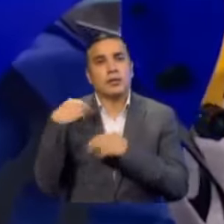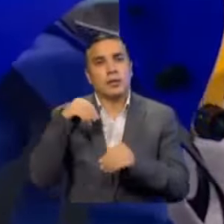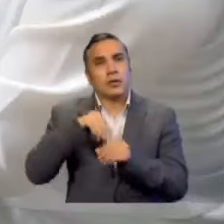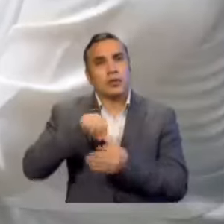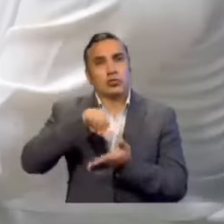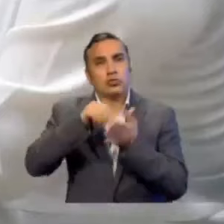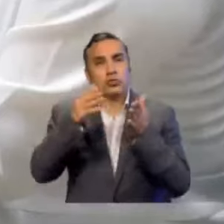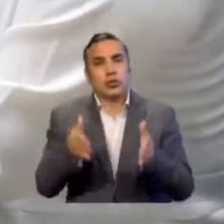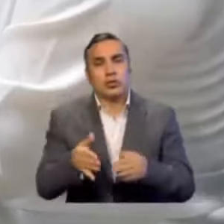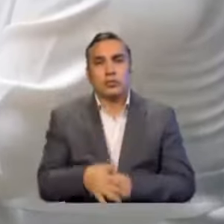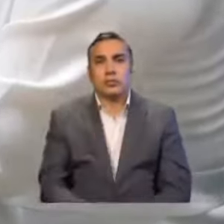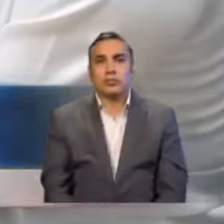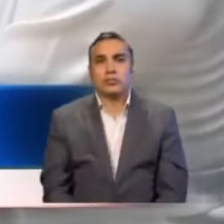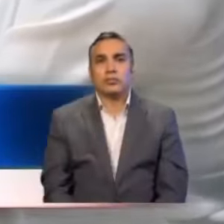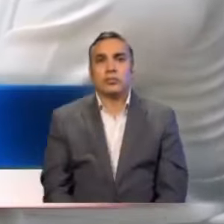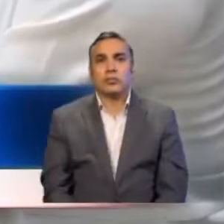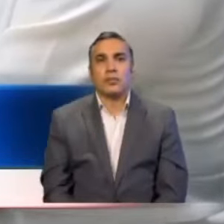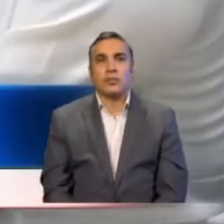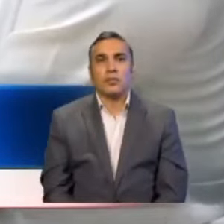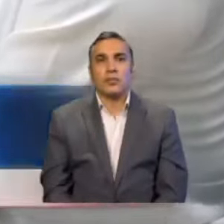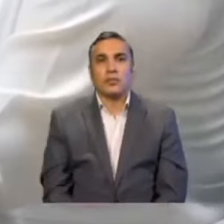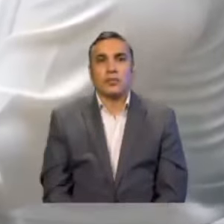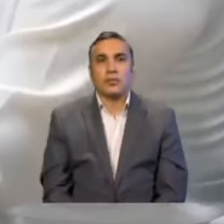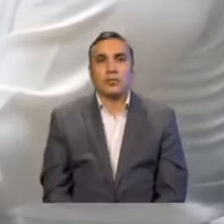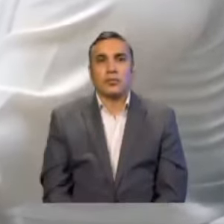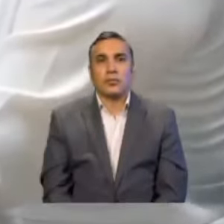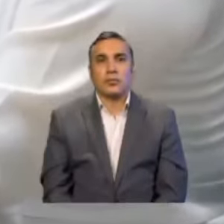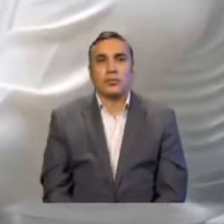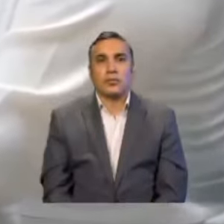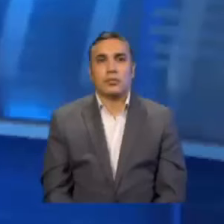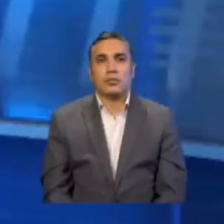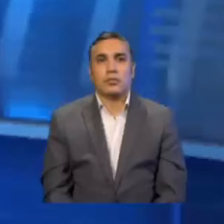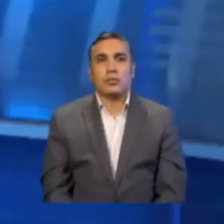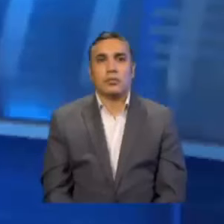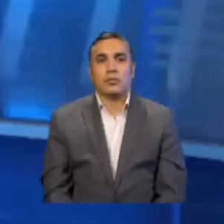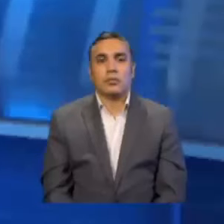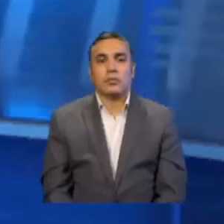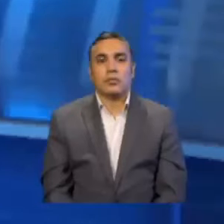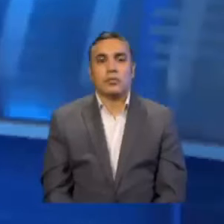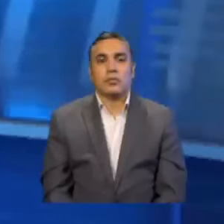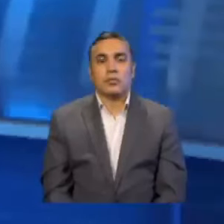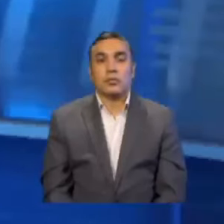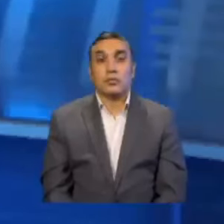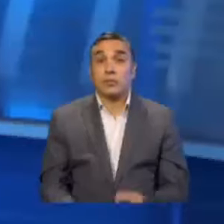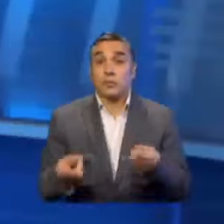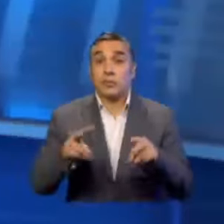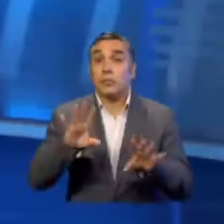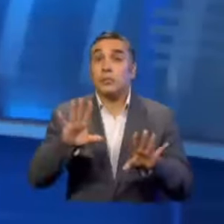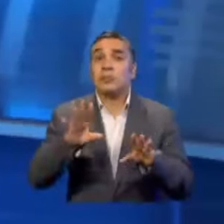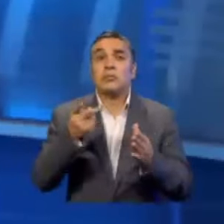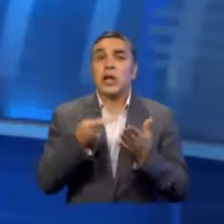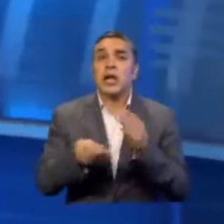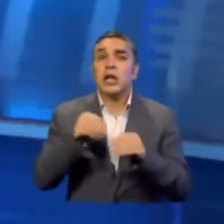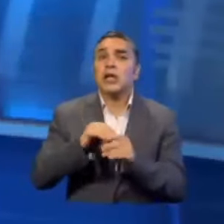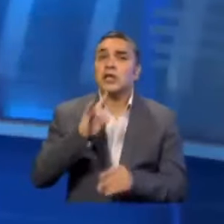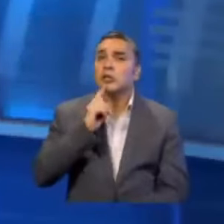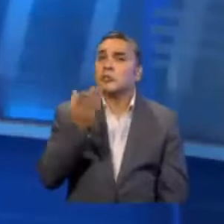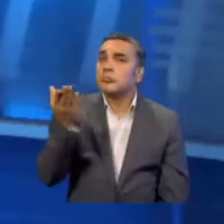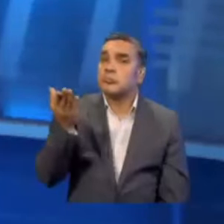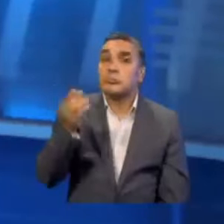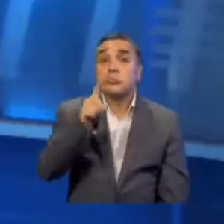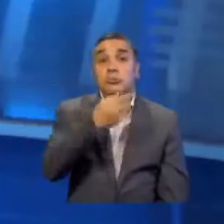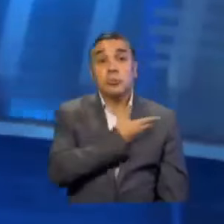ciudadanía. Mauricio Ceballos, TC Televisión. Mientras tanto, conozcamos qué sucede en Estados Unidos. Allá